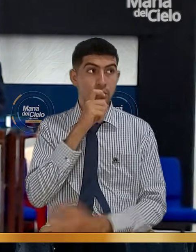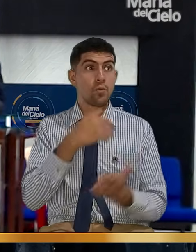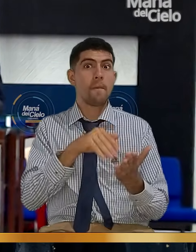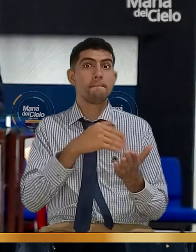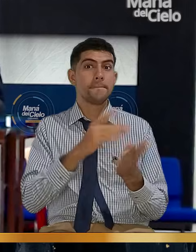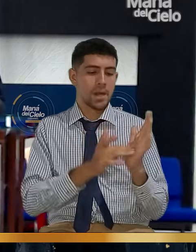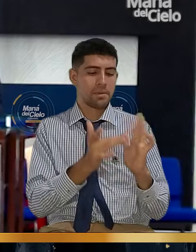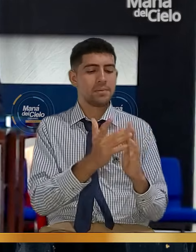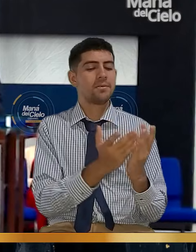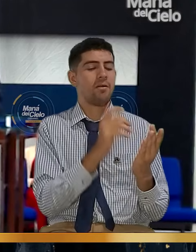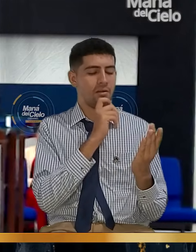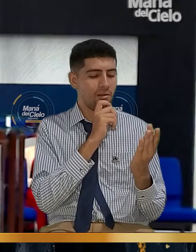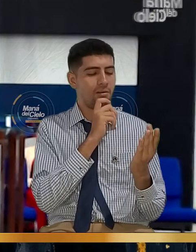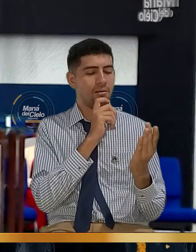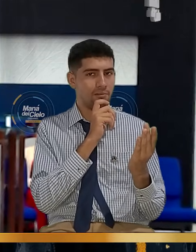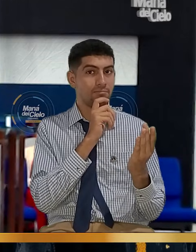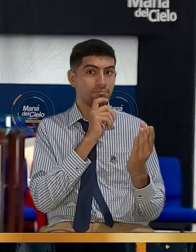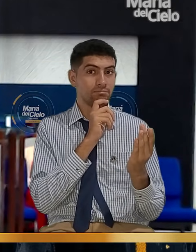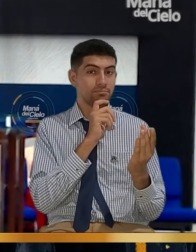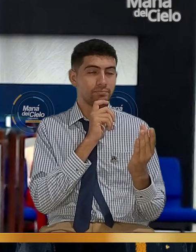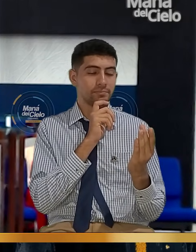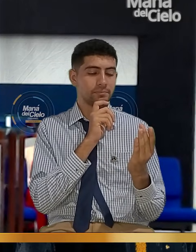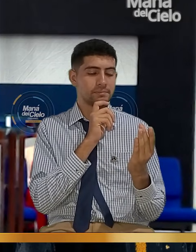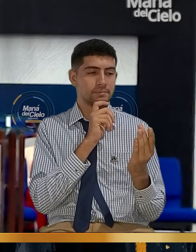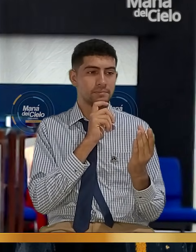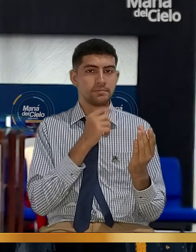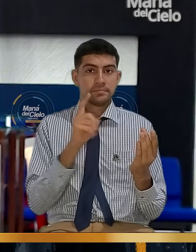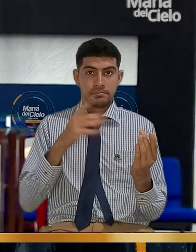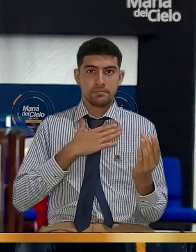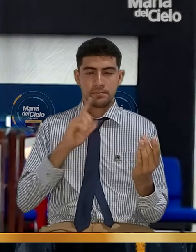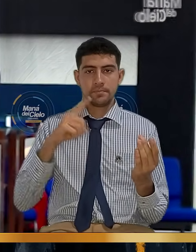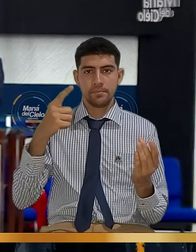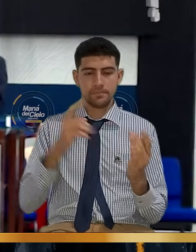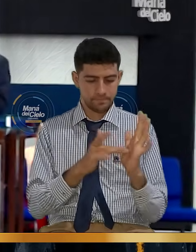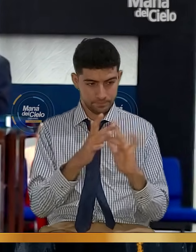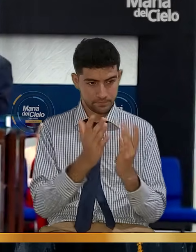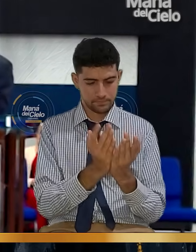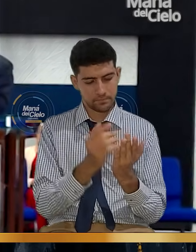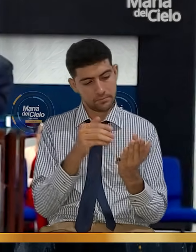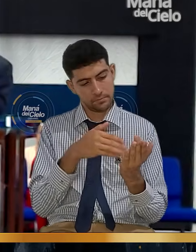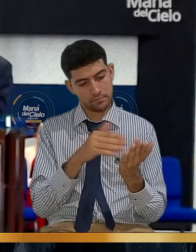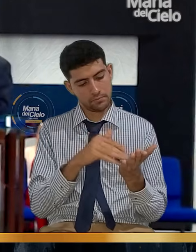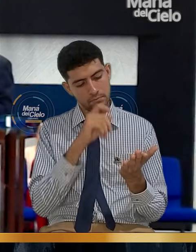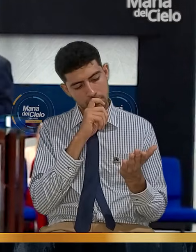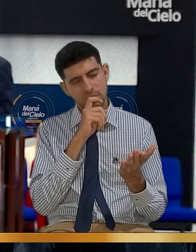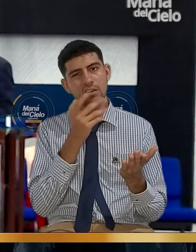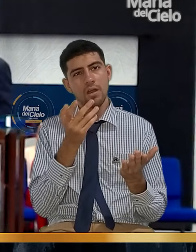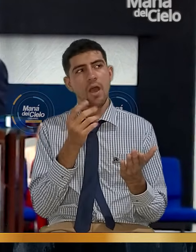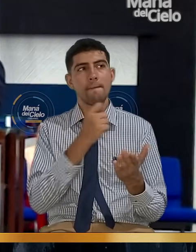como antes. Bueno, antes uno se arrepentía y lo primero que pensaba era comprar su Biblia. ¿Cierto que